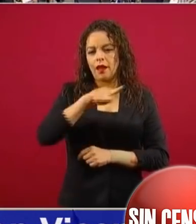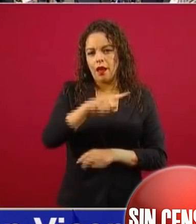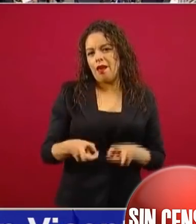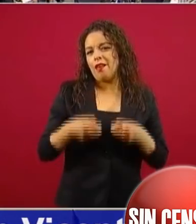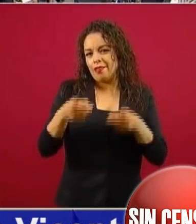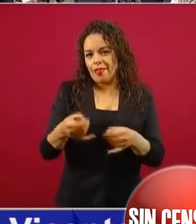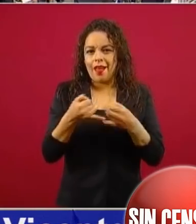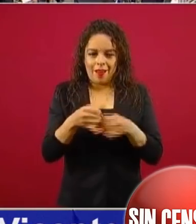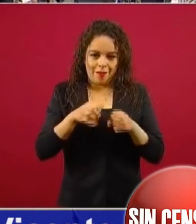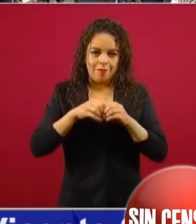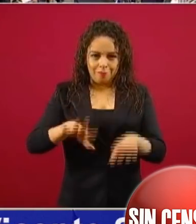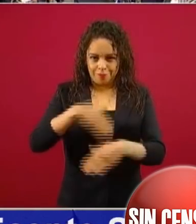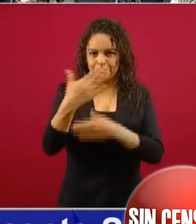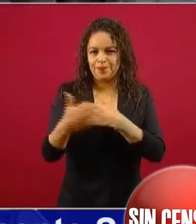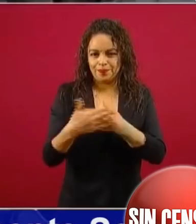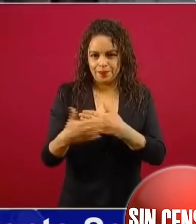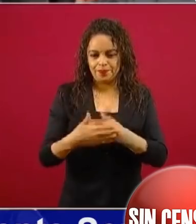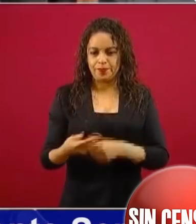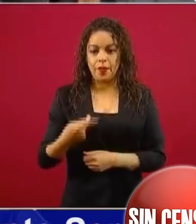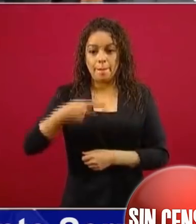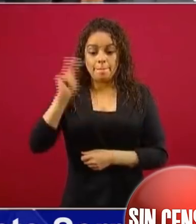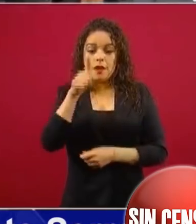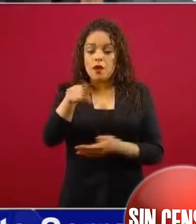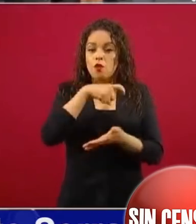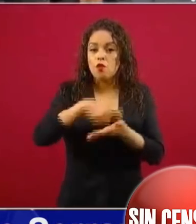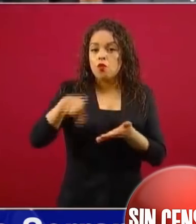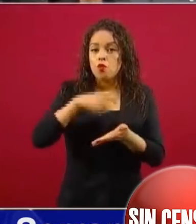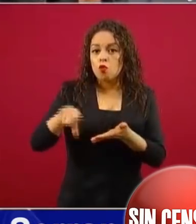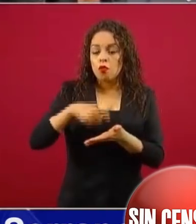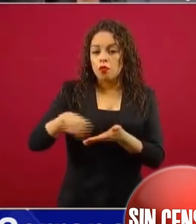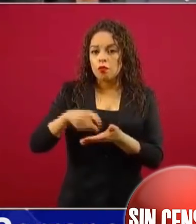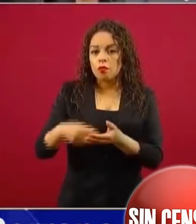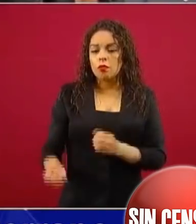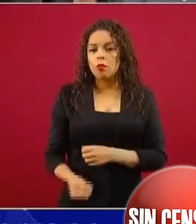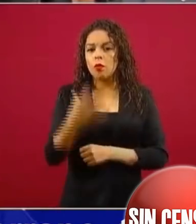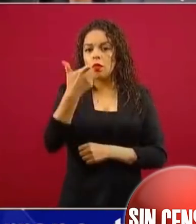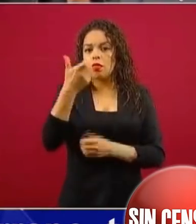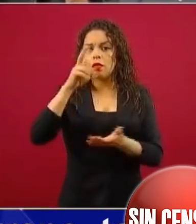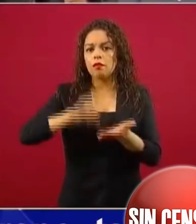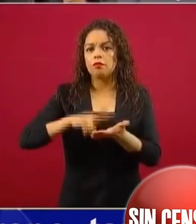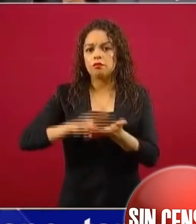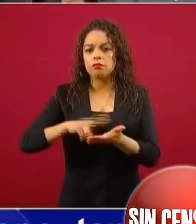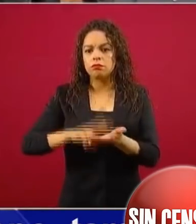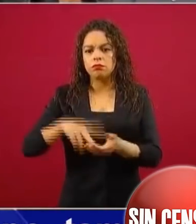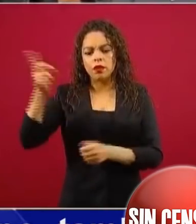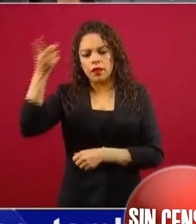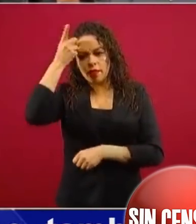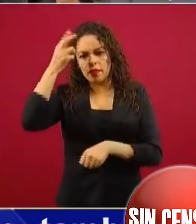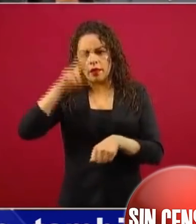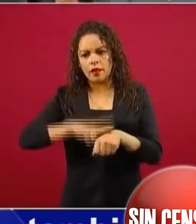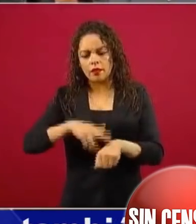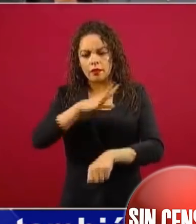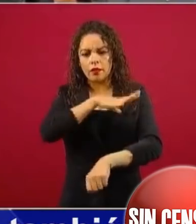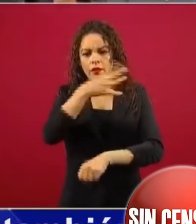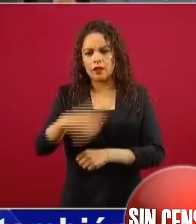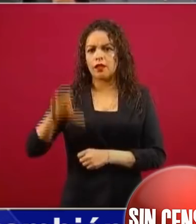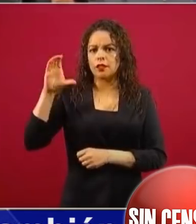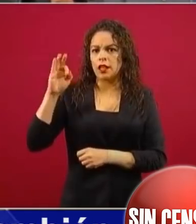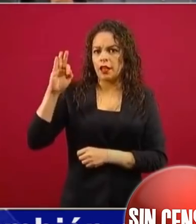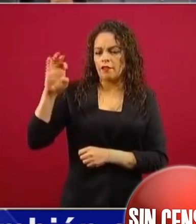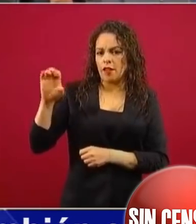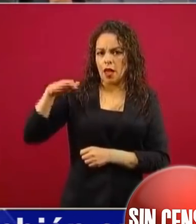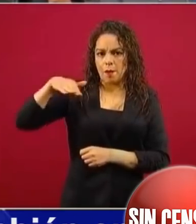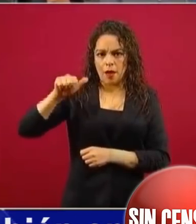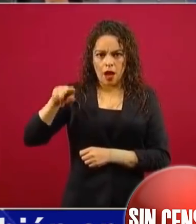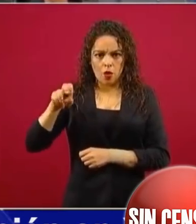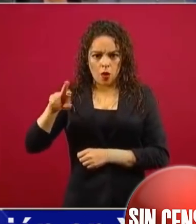el asunto de la compra a sobreprecio de ventiladores al hijo del director general de la CFE, Manuel Bartlett, ¿no